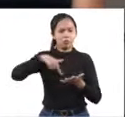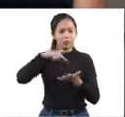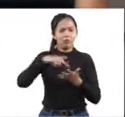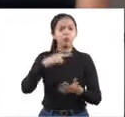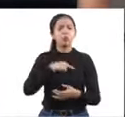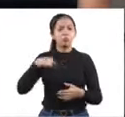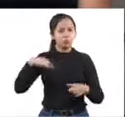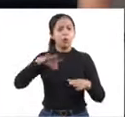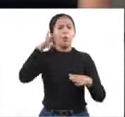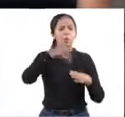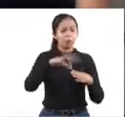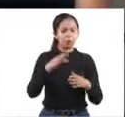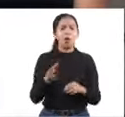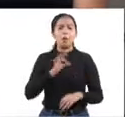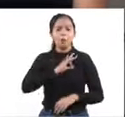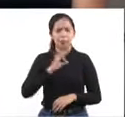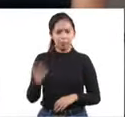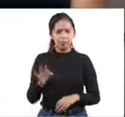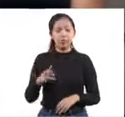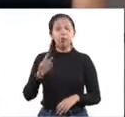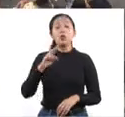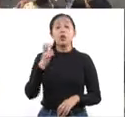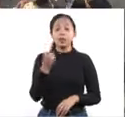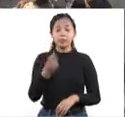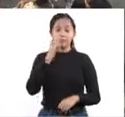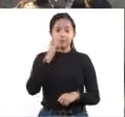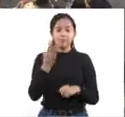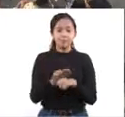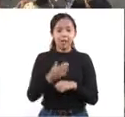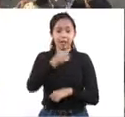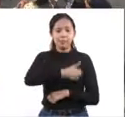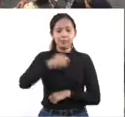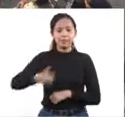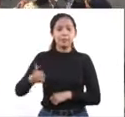la responsabilidad de hacerlo.